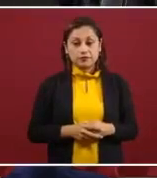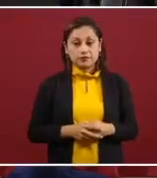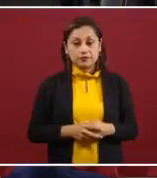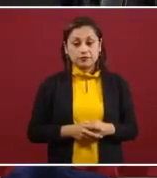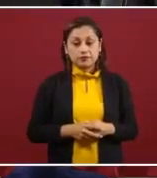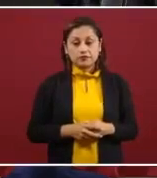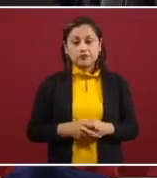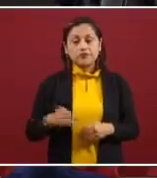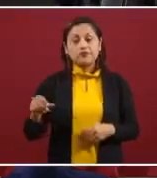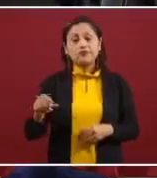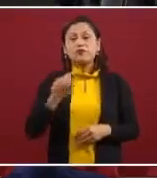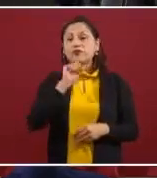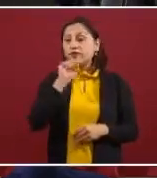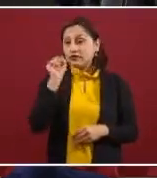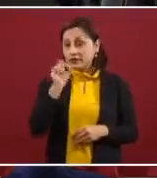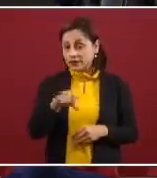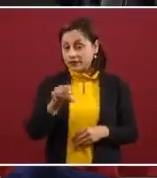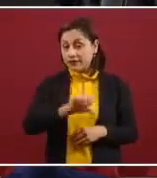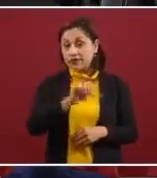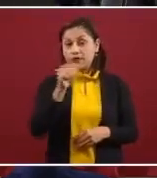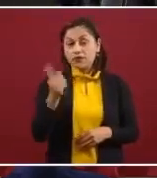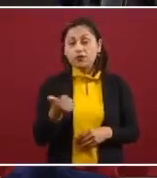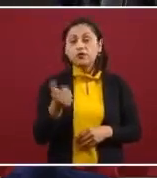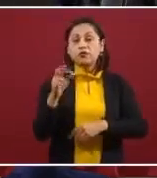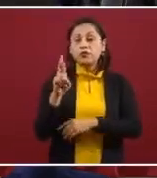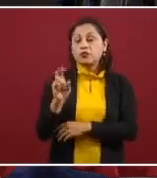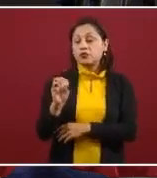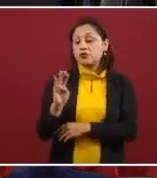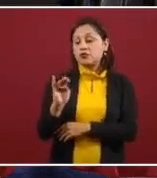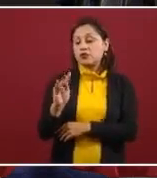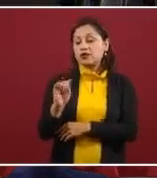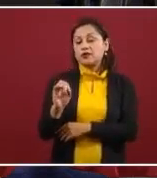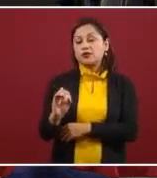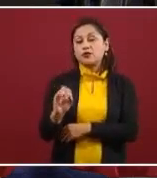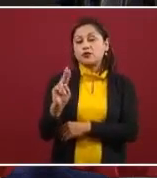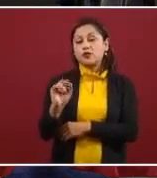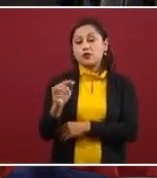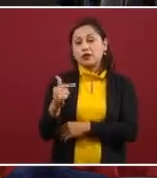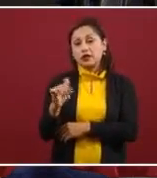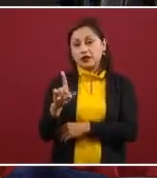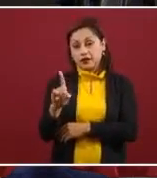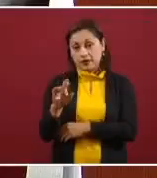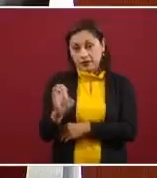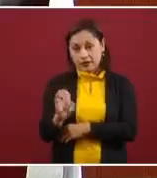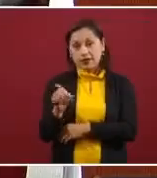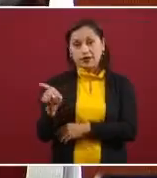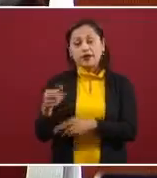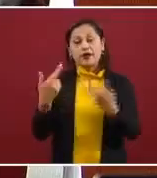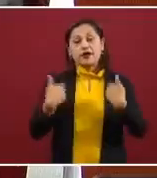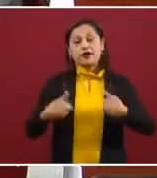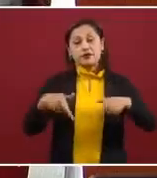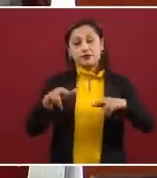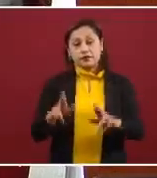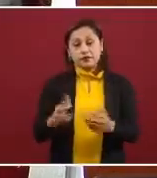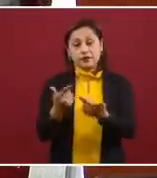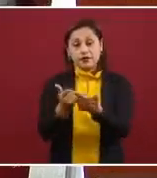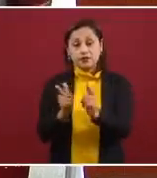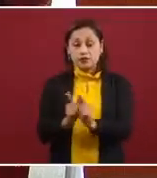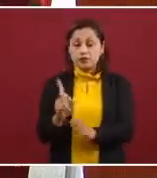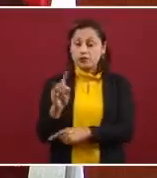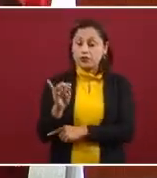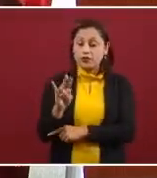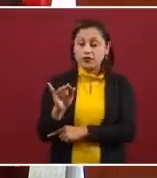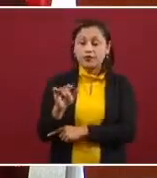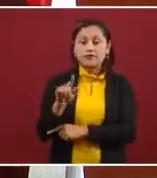Y también a Roberto Guillermo Ugalde, el representante de Grupo Divala